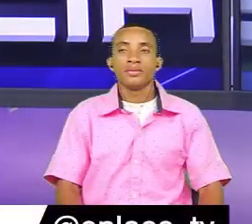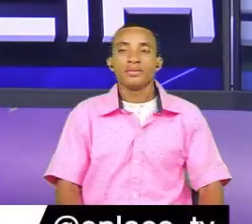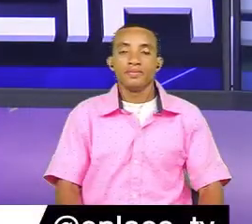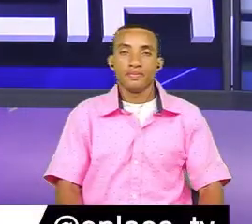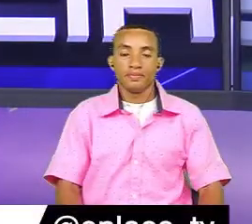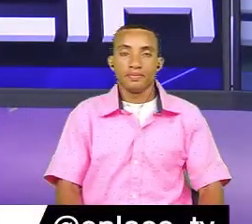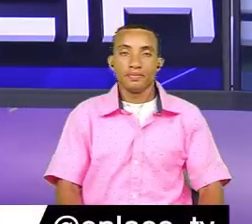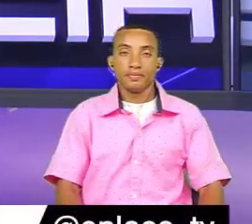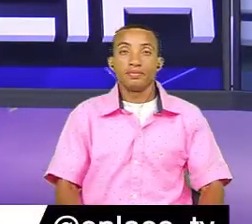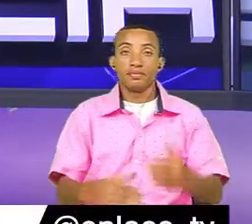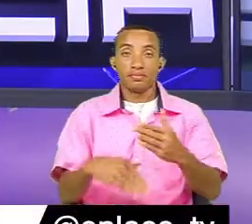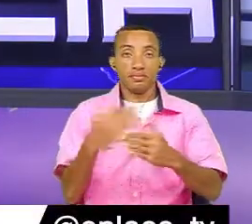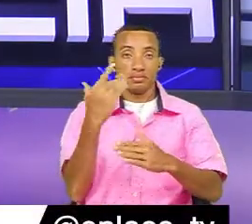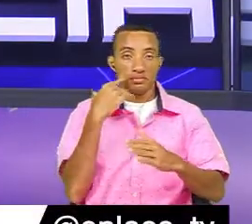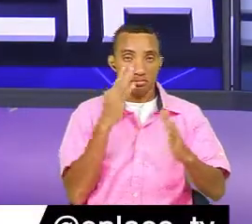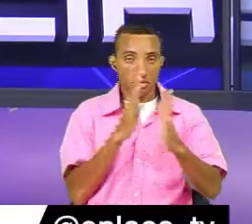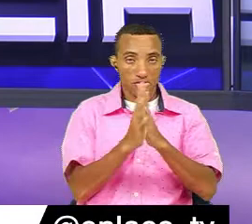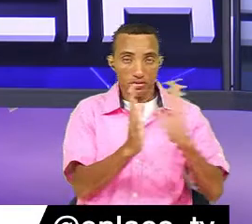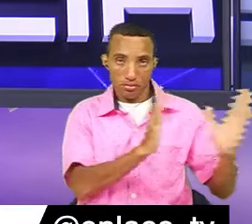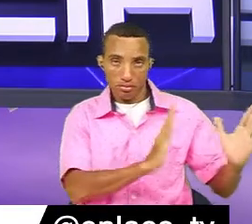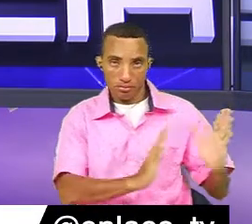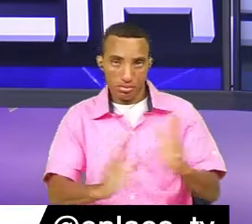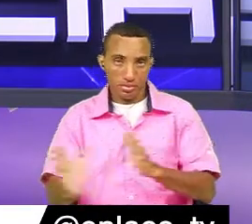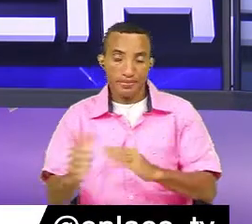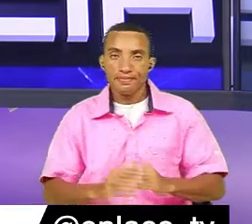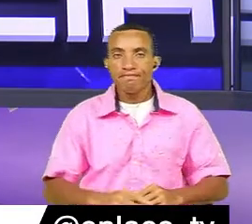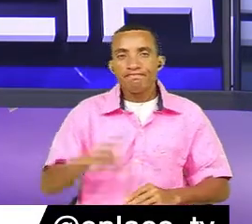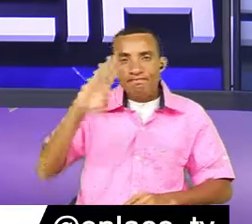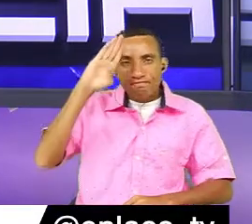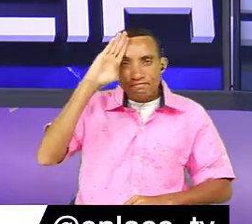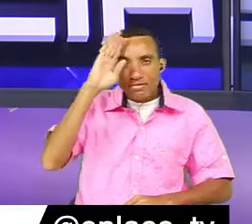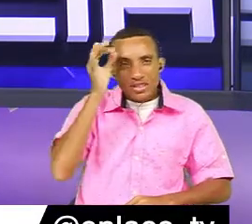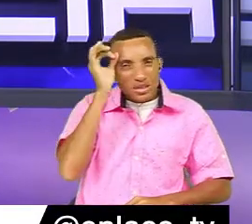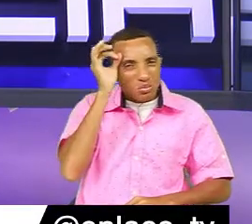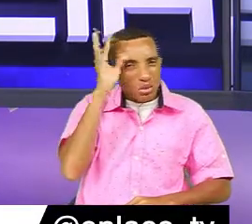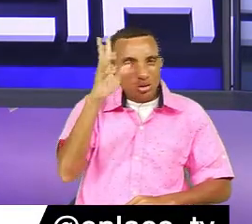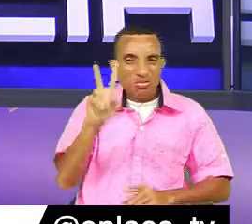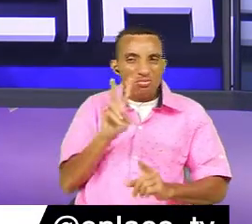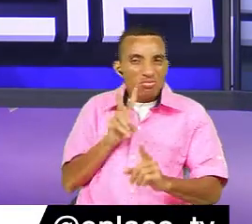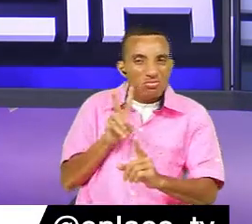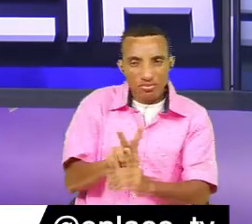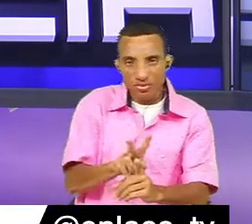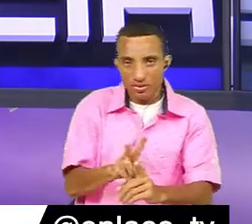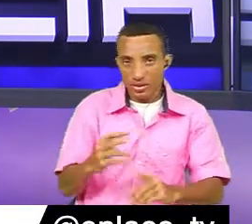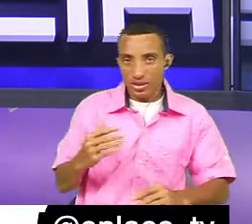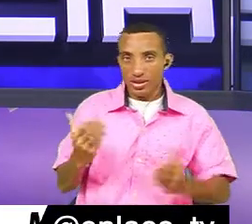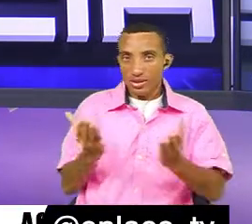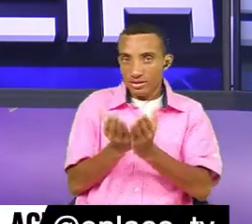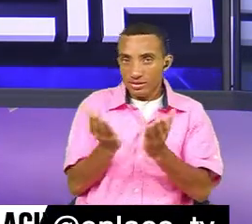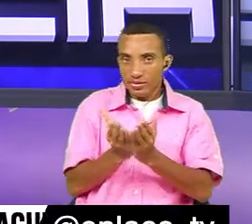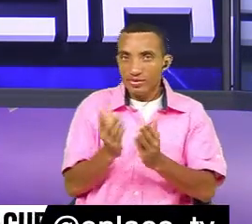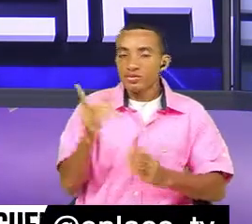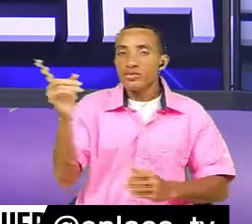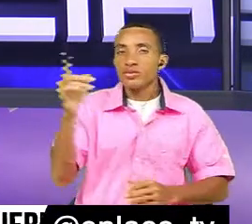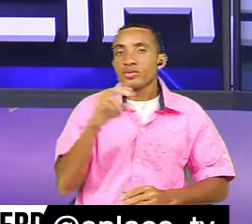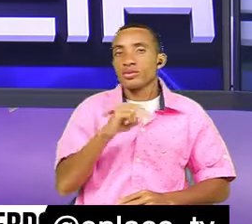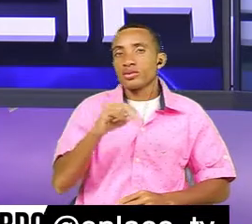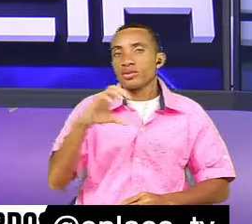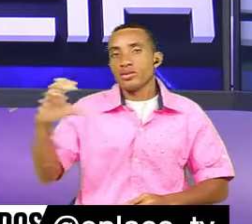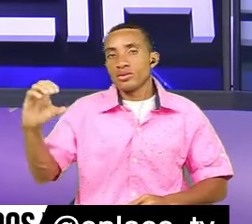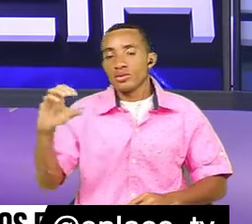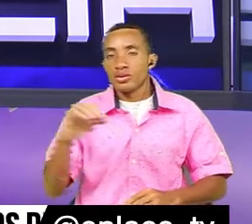Iniciamos con el desarrollo de nuestra información. La policía investiga una posible agresión sexual en contra de un estudiante en una institución educativa del nororiente de nuestra